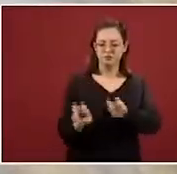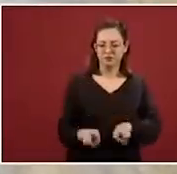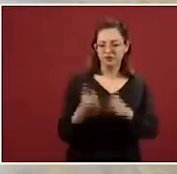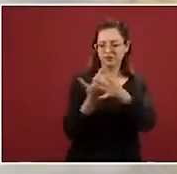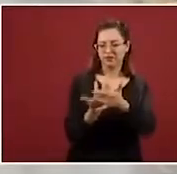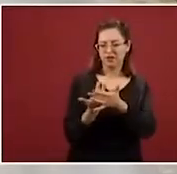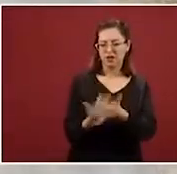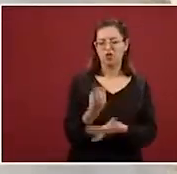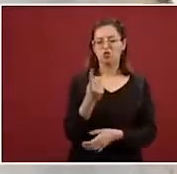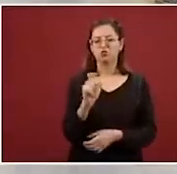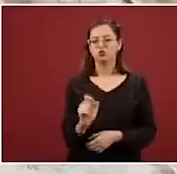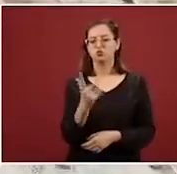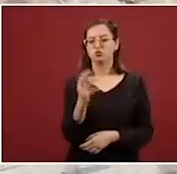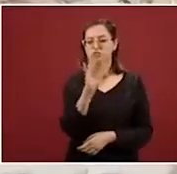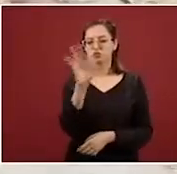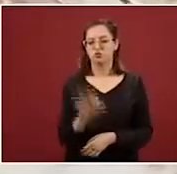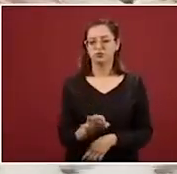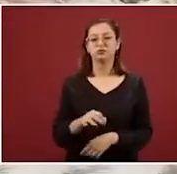2.05%.